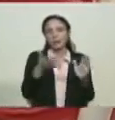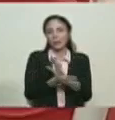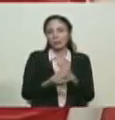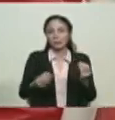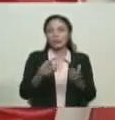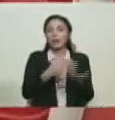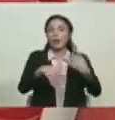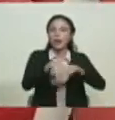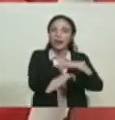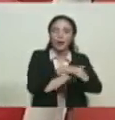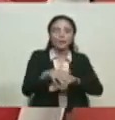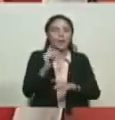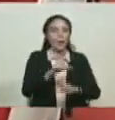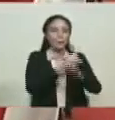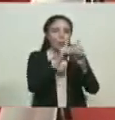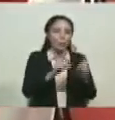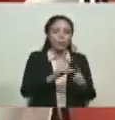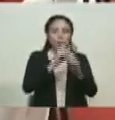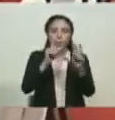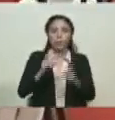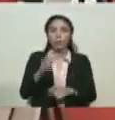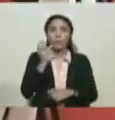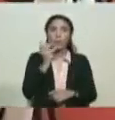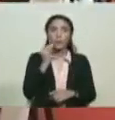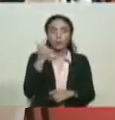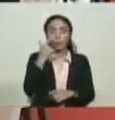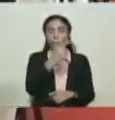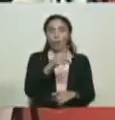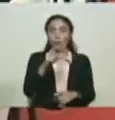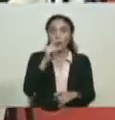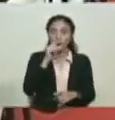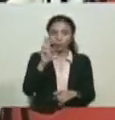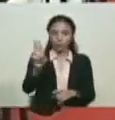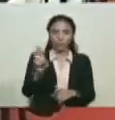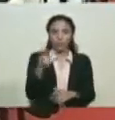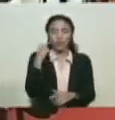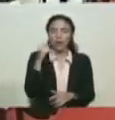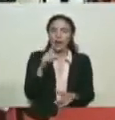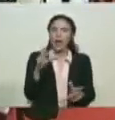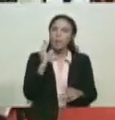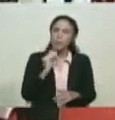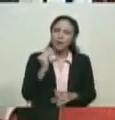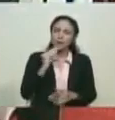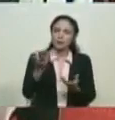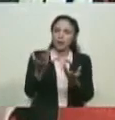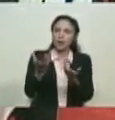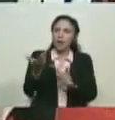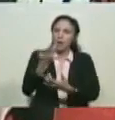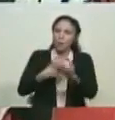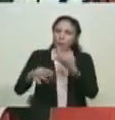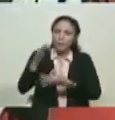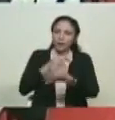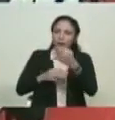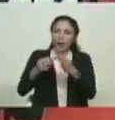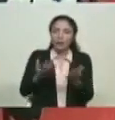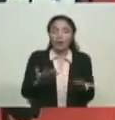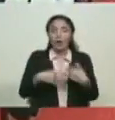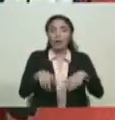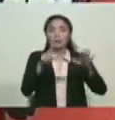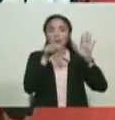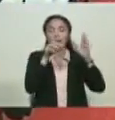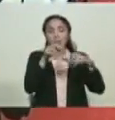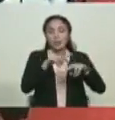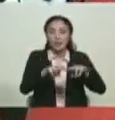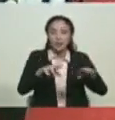zona héctor rodríguez hablaba de su experiencia en el estado miranda no para la identificación de seis niños en las calles